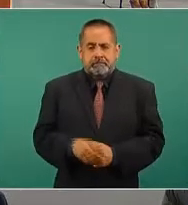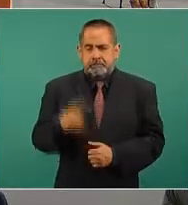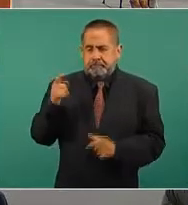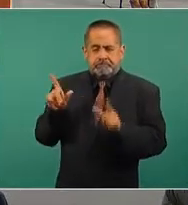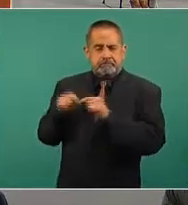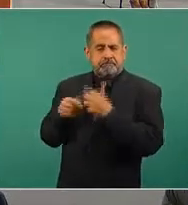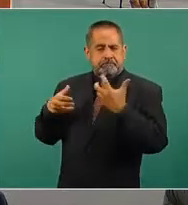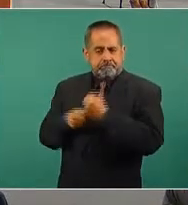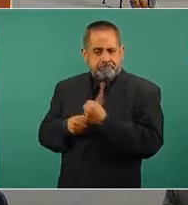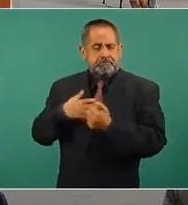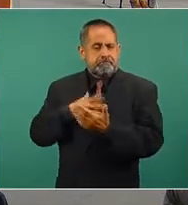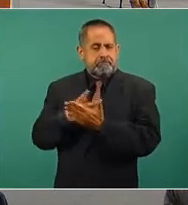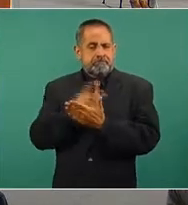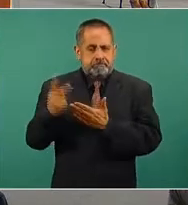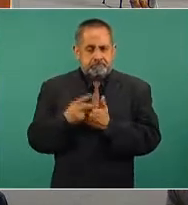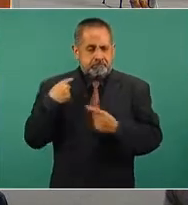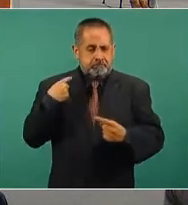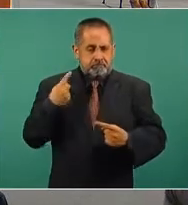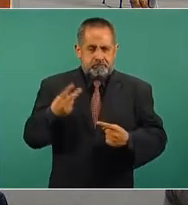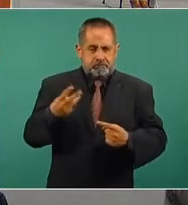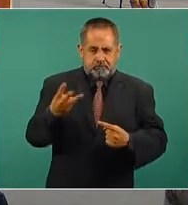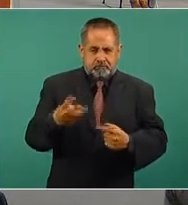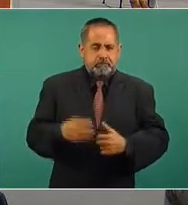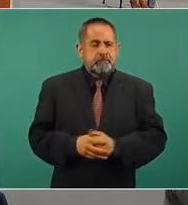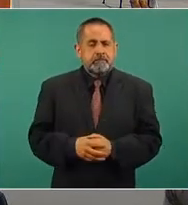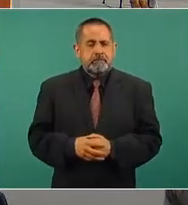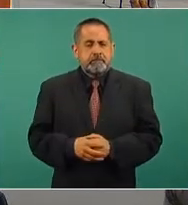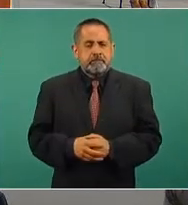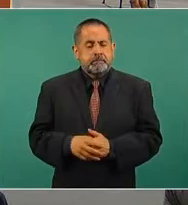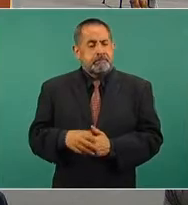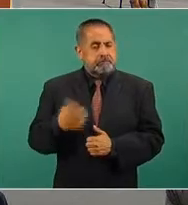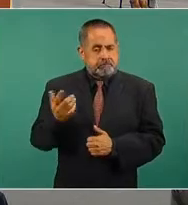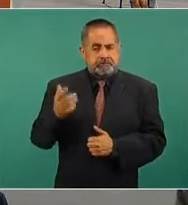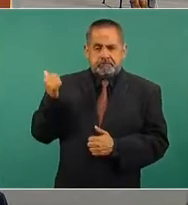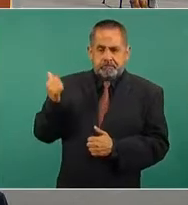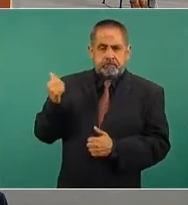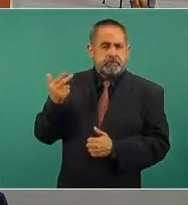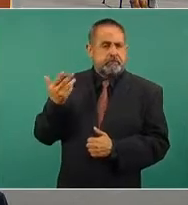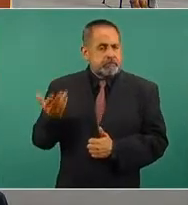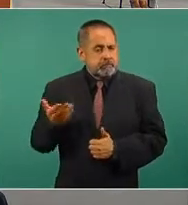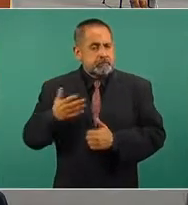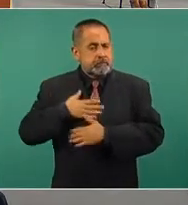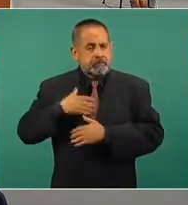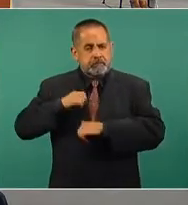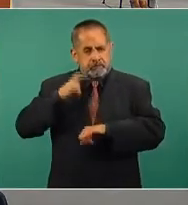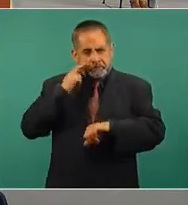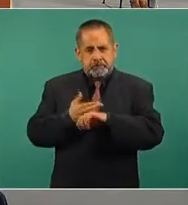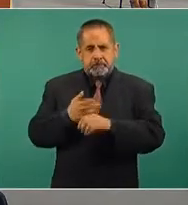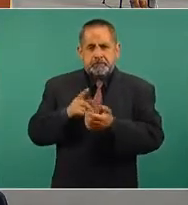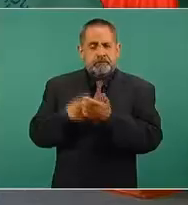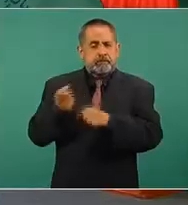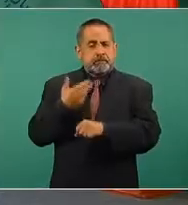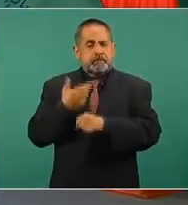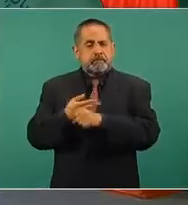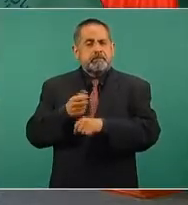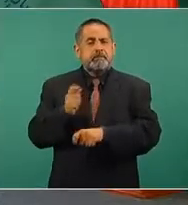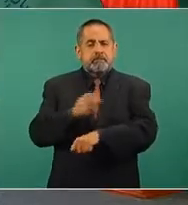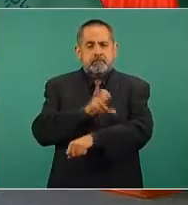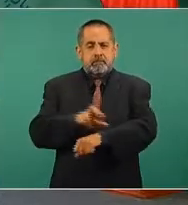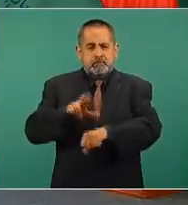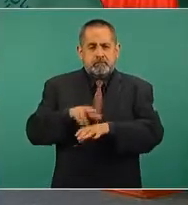de las acciones del programa en estos primeros años. Y en la siguiente, en lo que corresponde a una de las atribuciones que tiene esta Secretaría, que es la coordinación